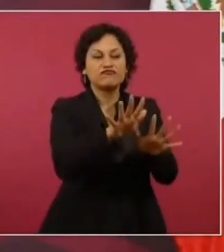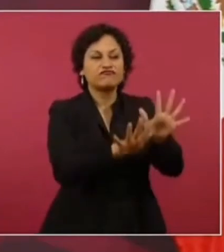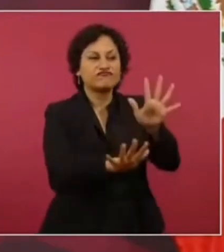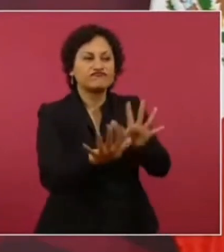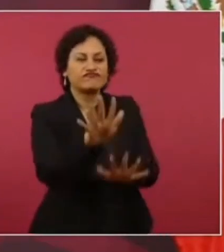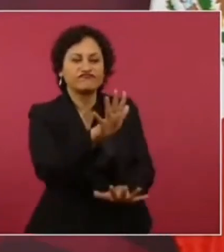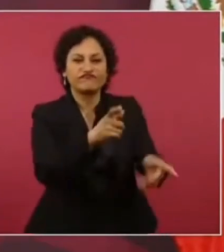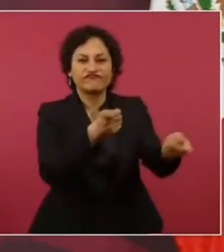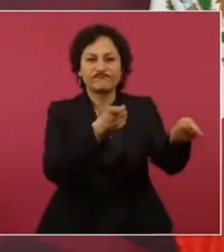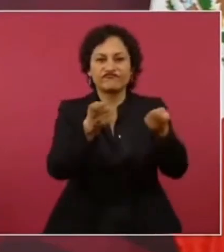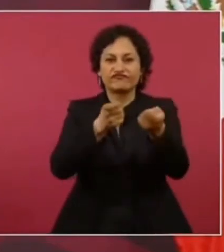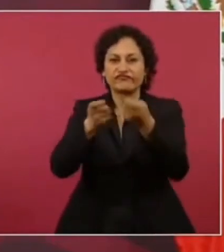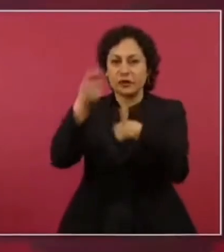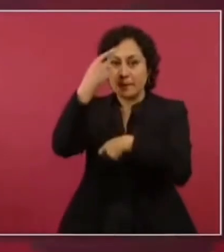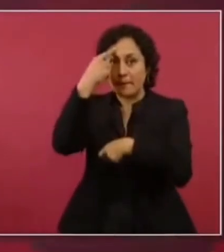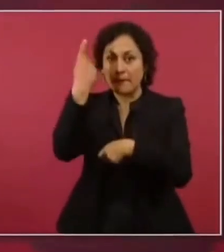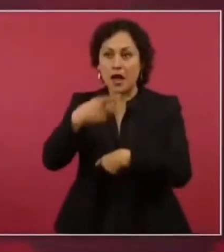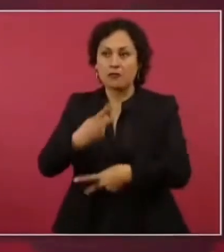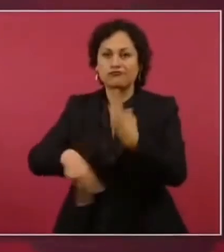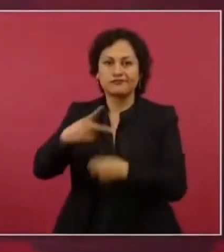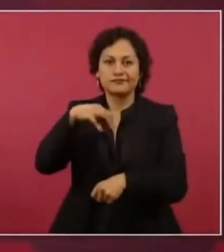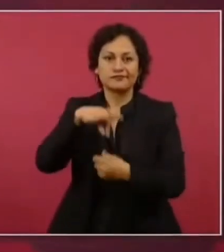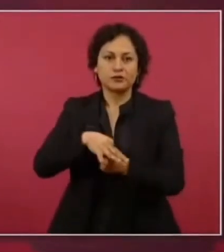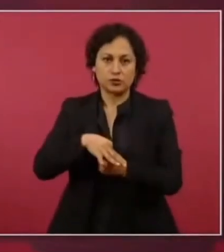aquí y allá